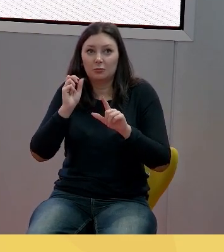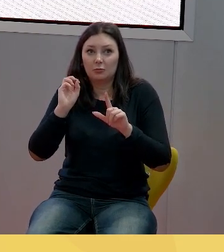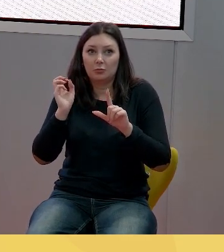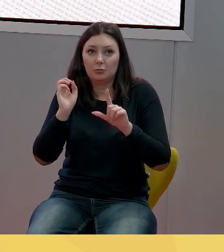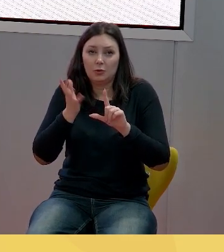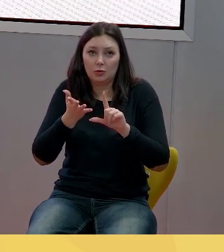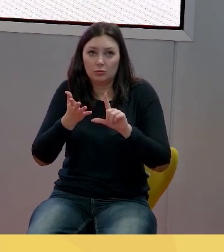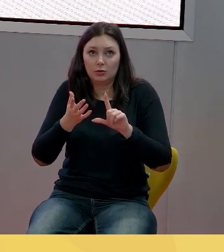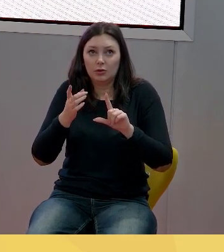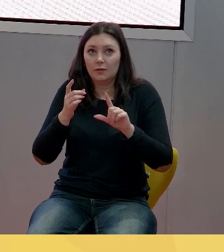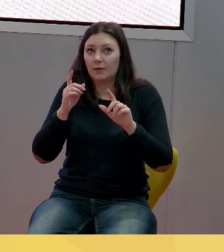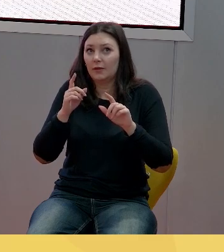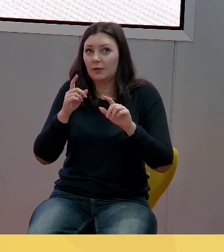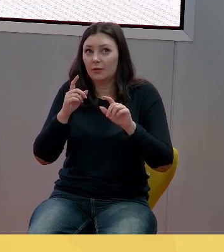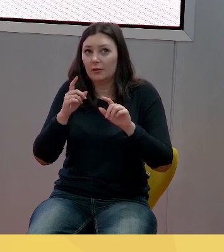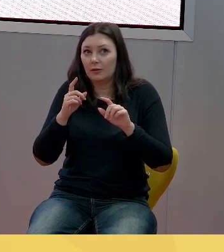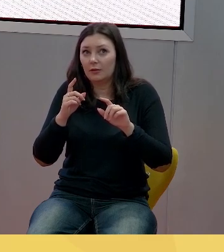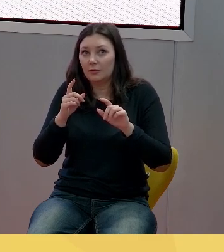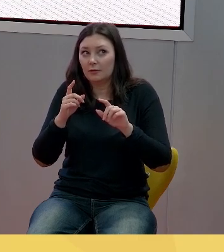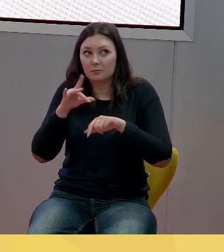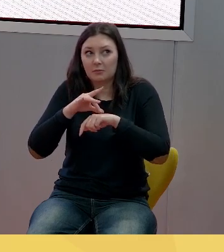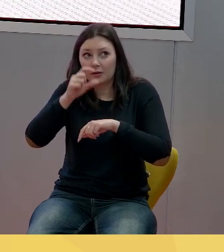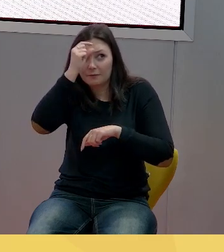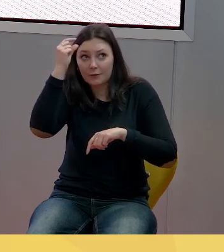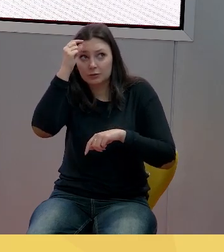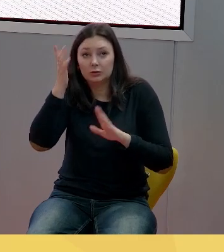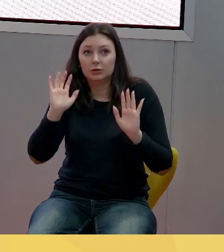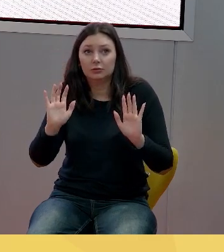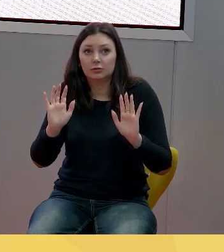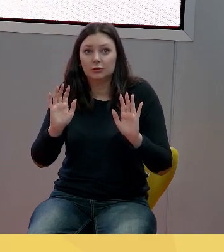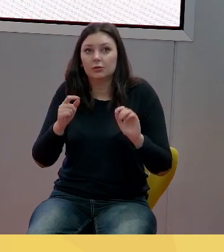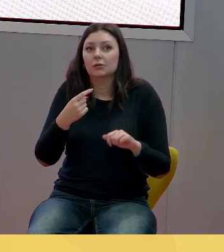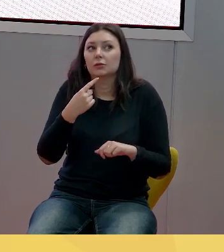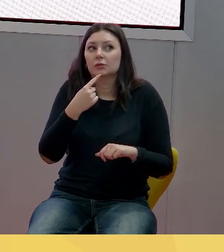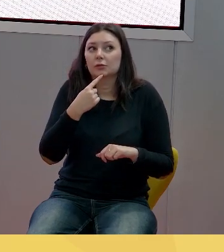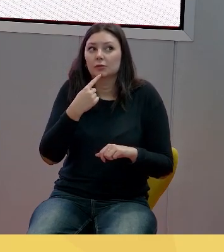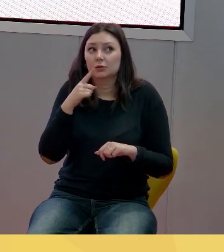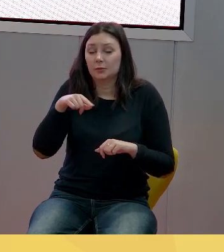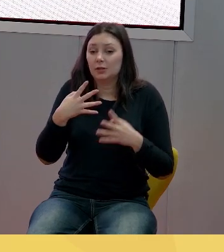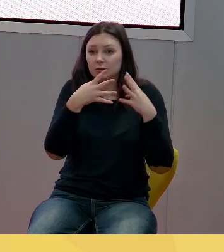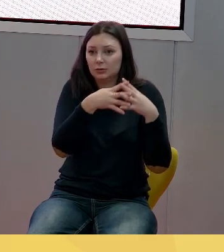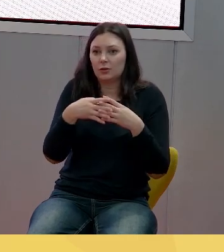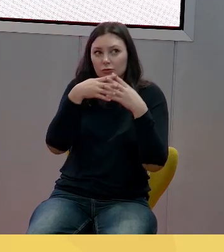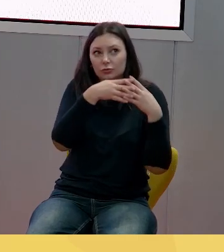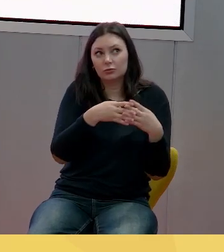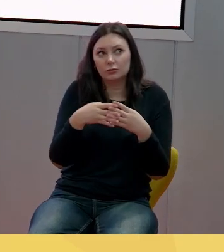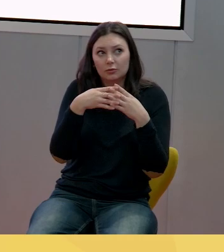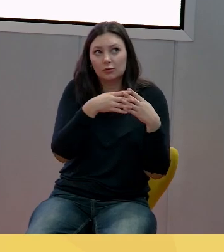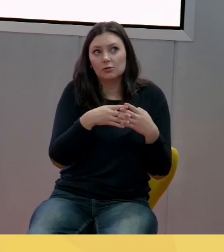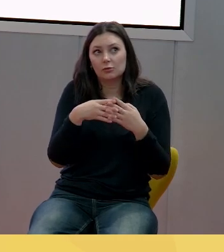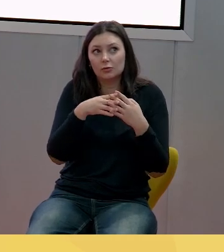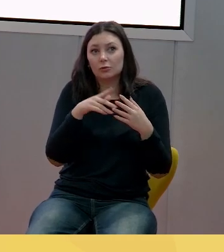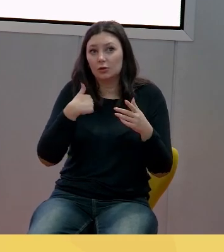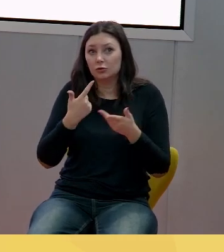forense. Y en este caso seguimos la estela de Estados Unidos, donde también han elegido ignorar completamente a los resultados